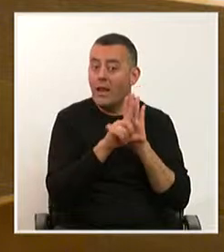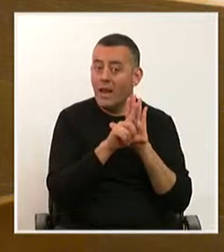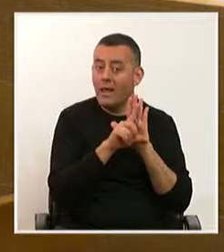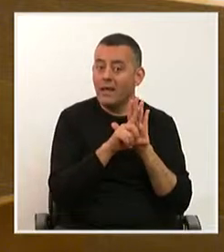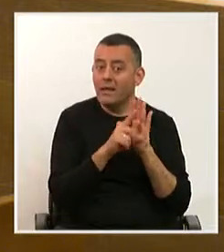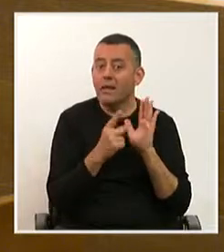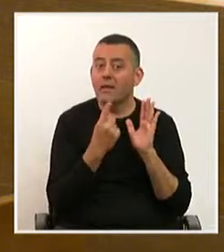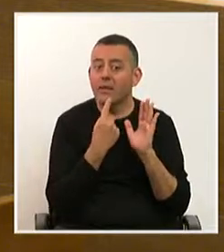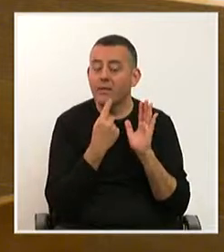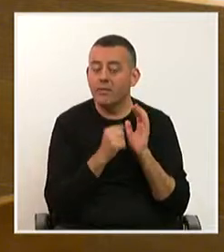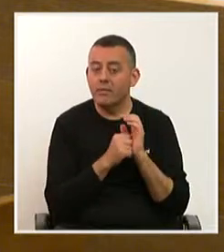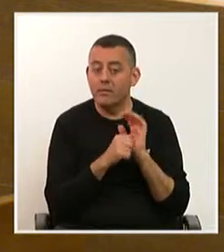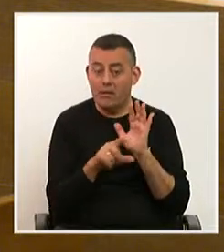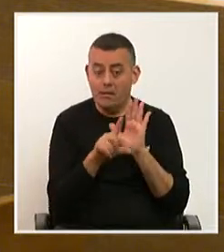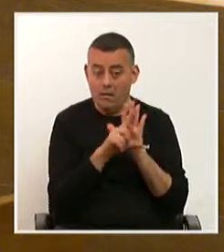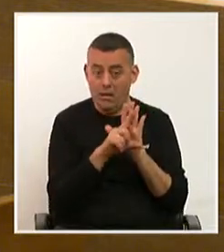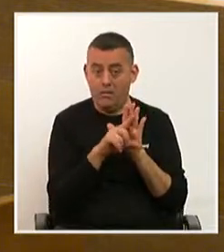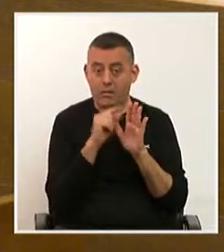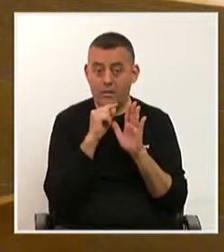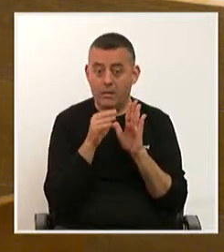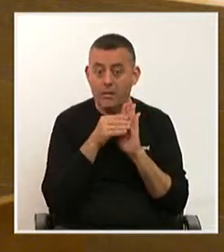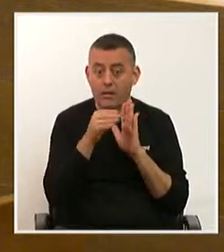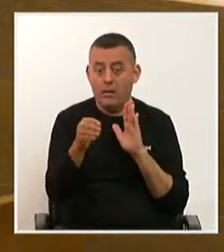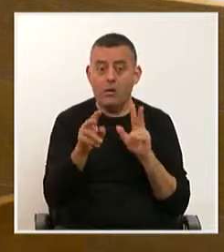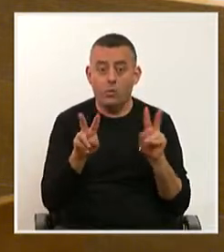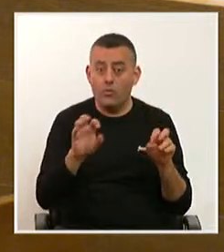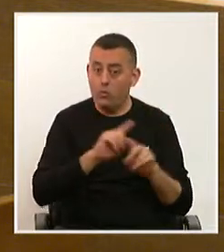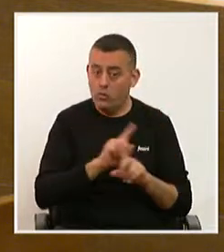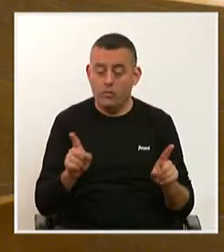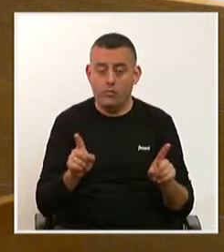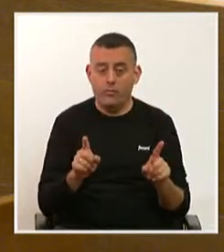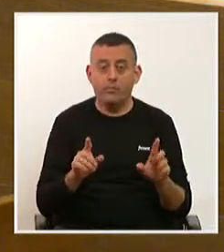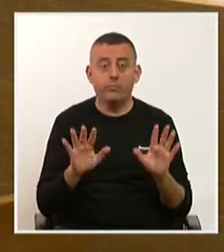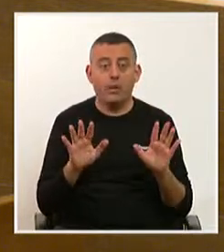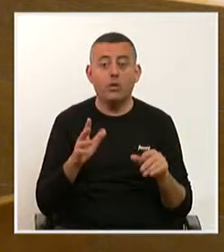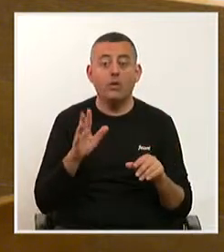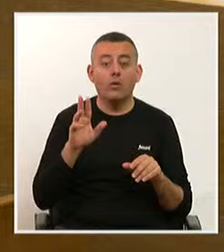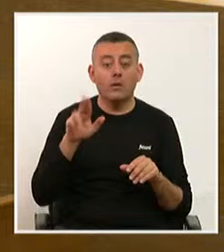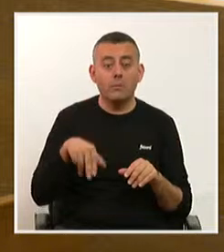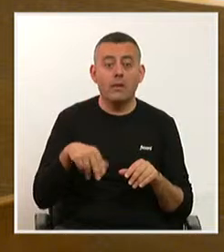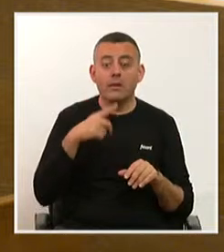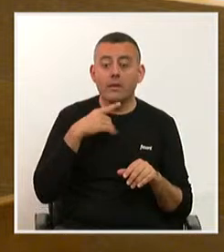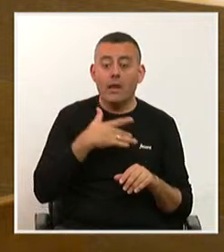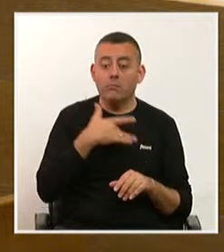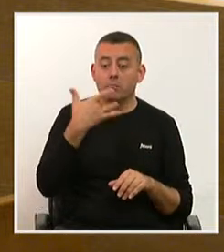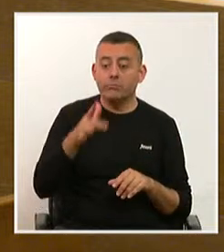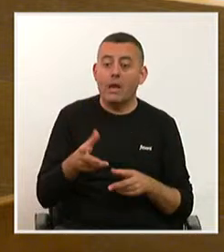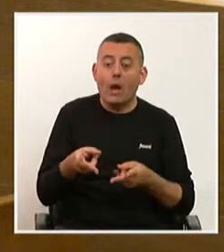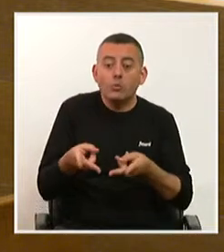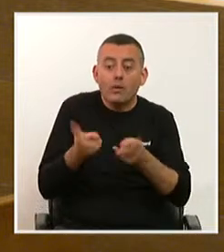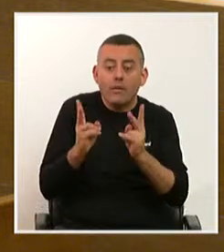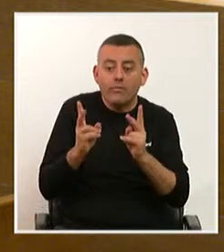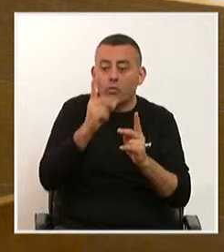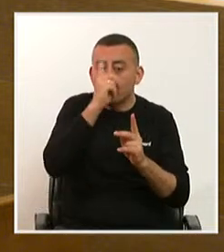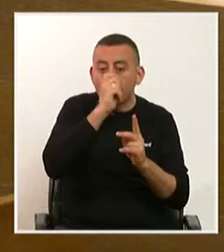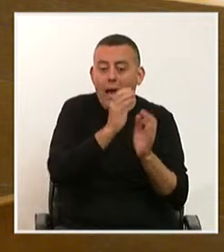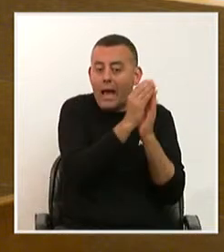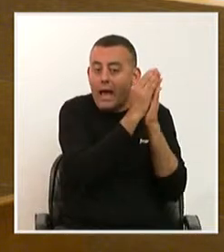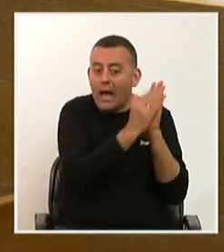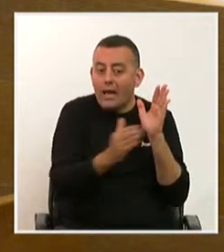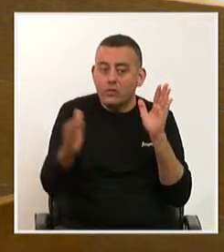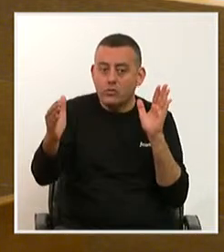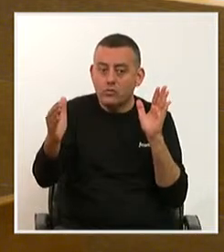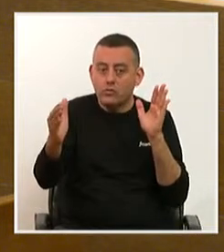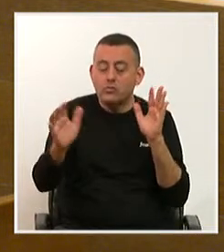retroactivos pero en el momento en el que se acaba la concesión y por tanto la autorización se le aplica la